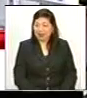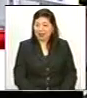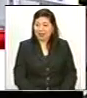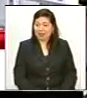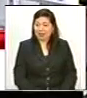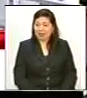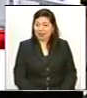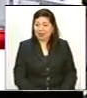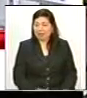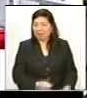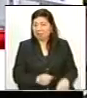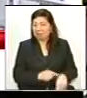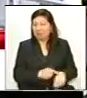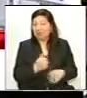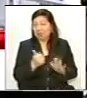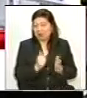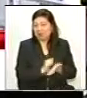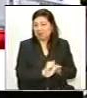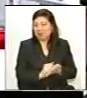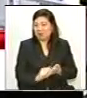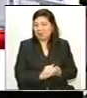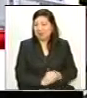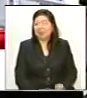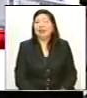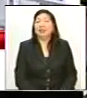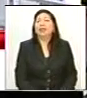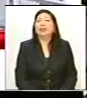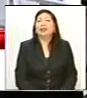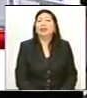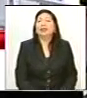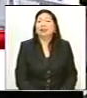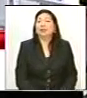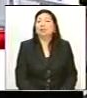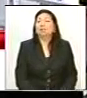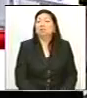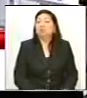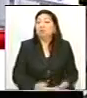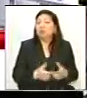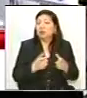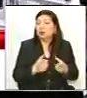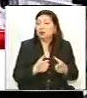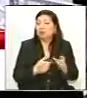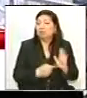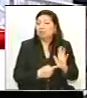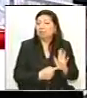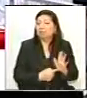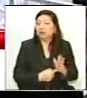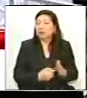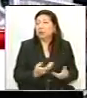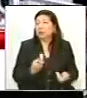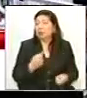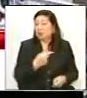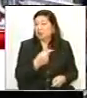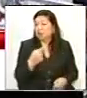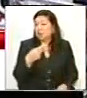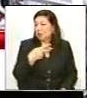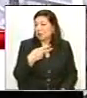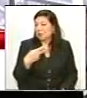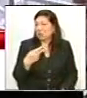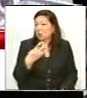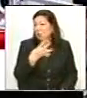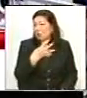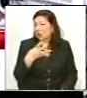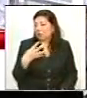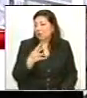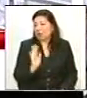hacer una auditoría nos demoramos como 6 meses, ¿no? En este caso, los hitos de control, nuestras intervenciones son de 1 semana, de 2 semanas, de